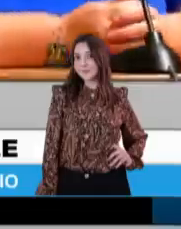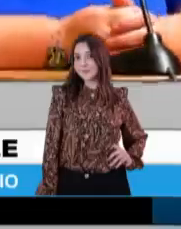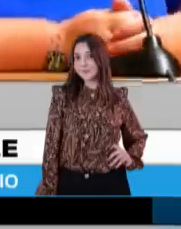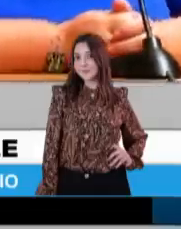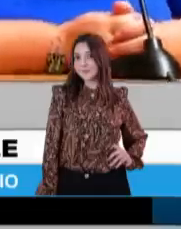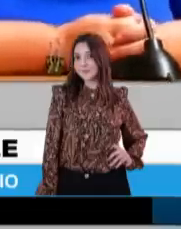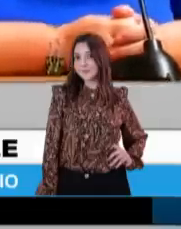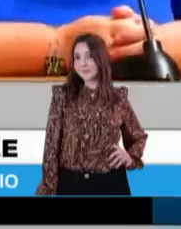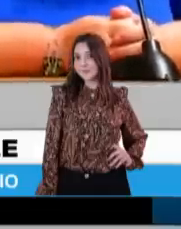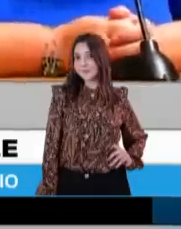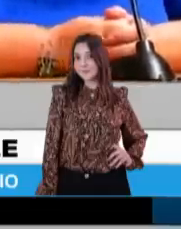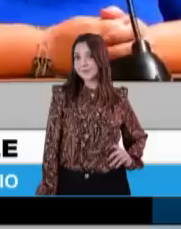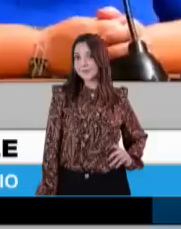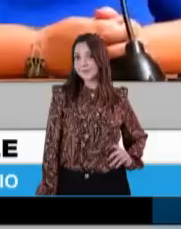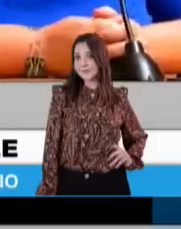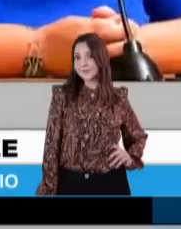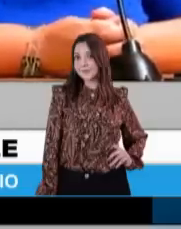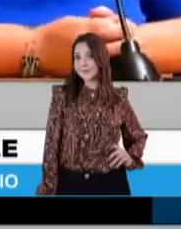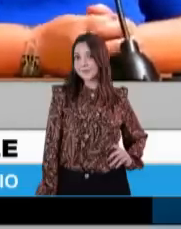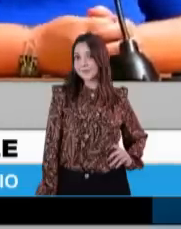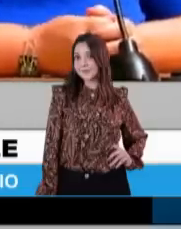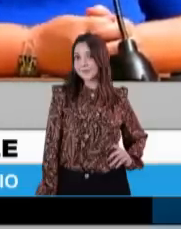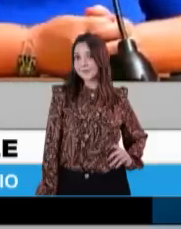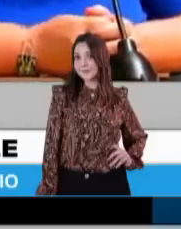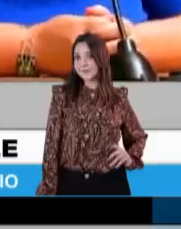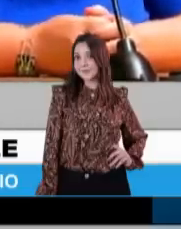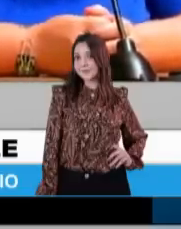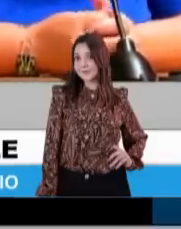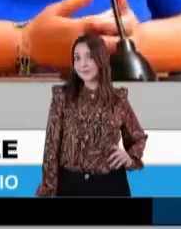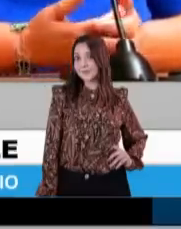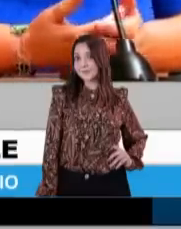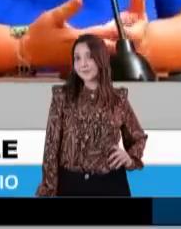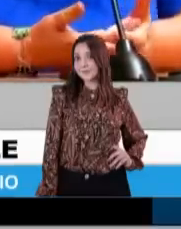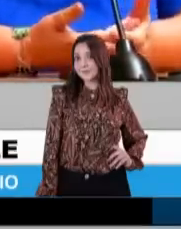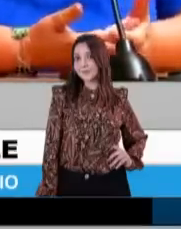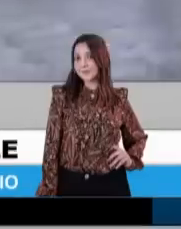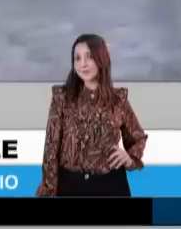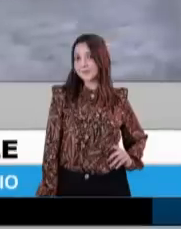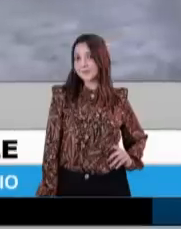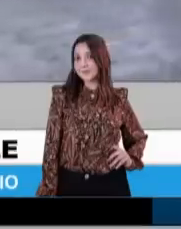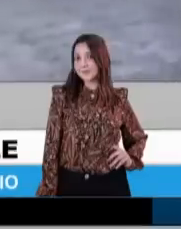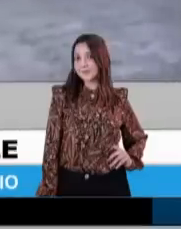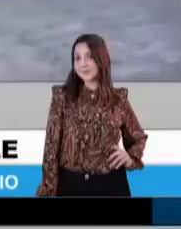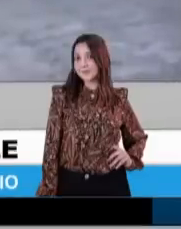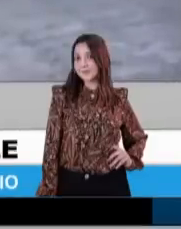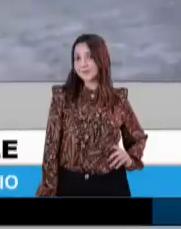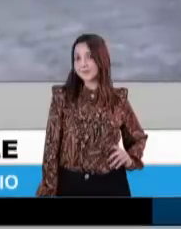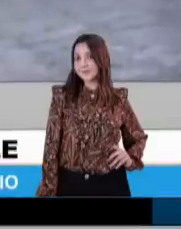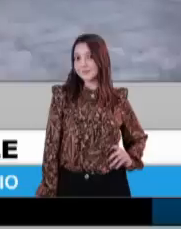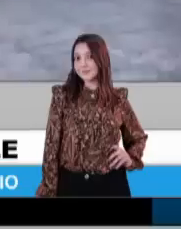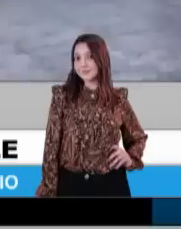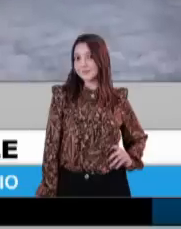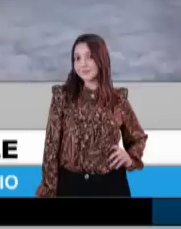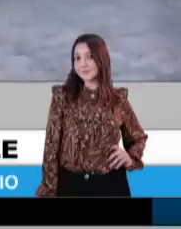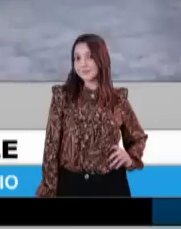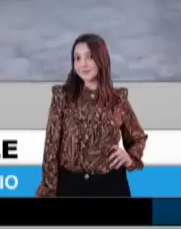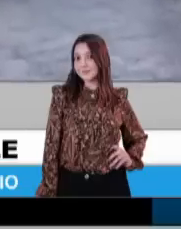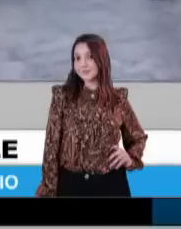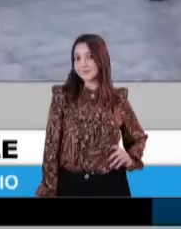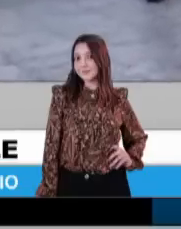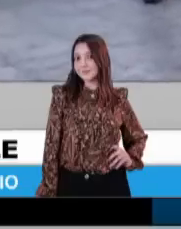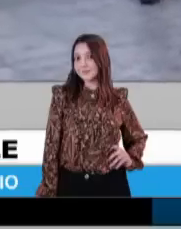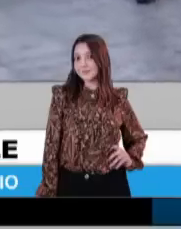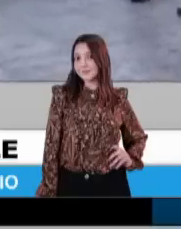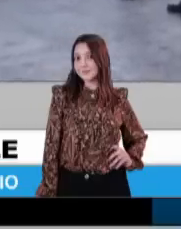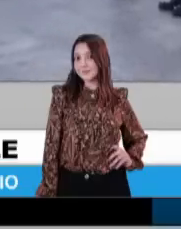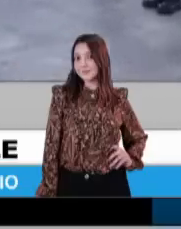de correos electrónicos, y lo que tiene que aclarar la investigación sumaria, y va a tener que también aclarar la investigación de la justicia militar, es desde